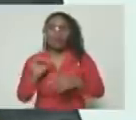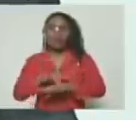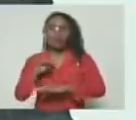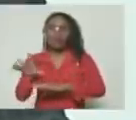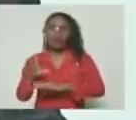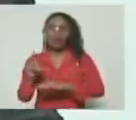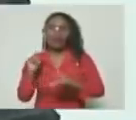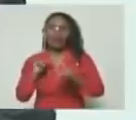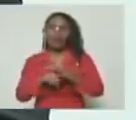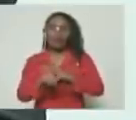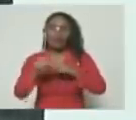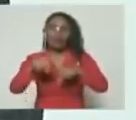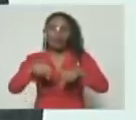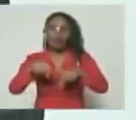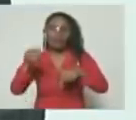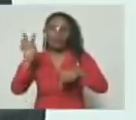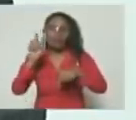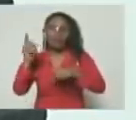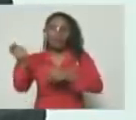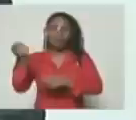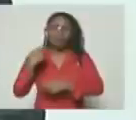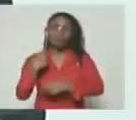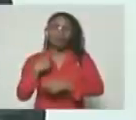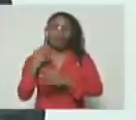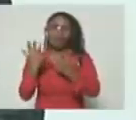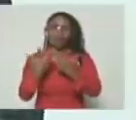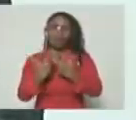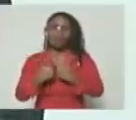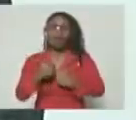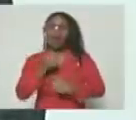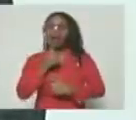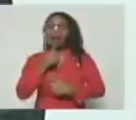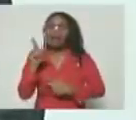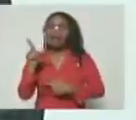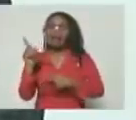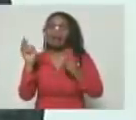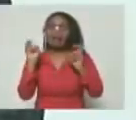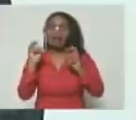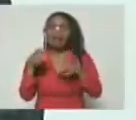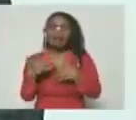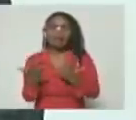entrar a Venezuela y los administra alguien sin tener condiciones para ello,